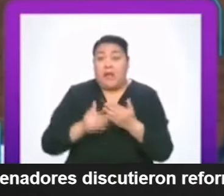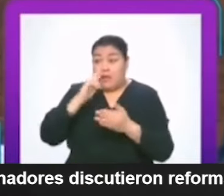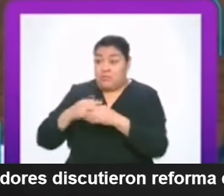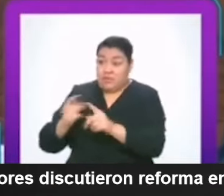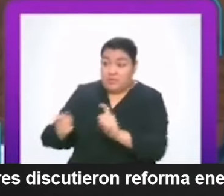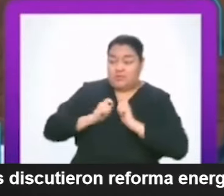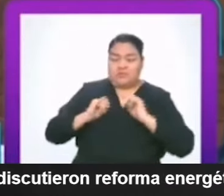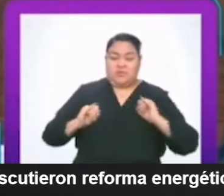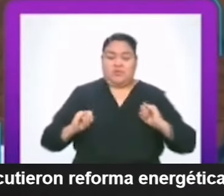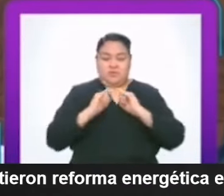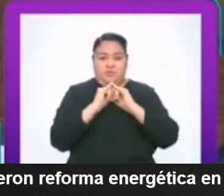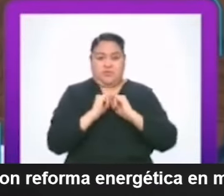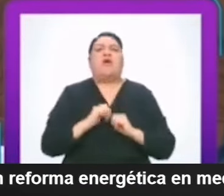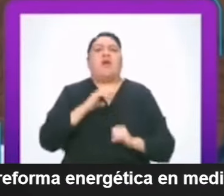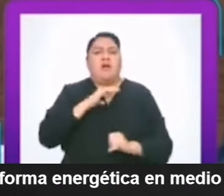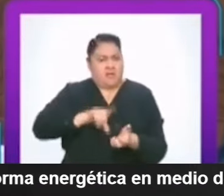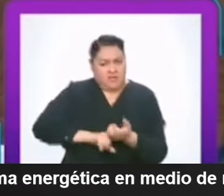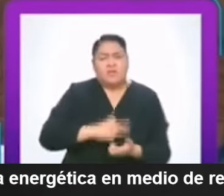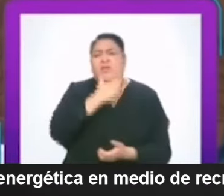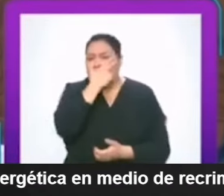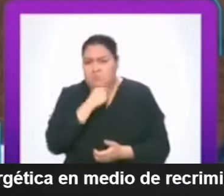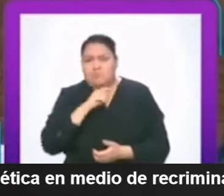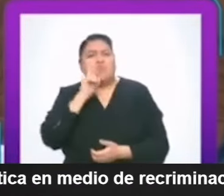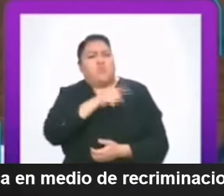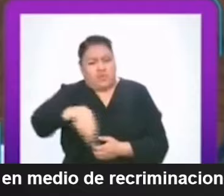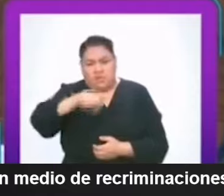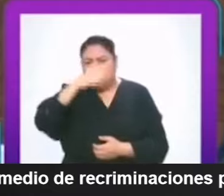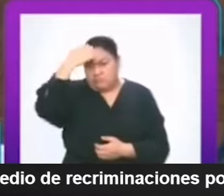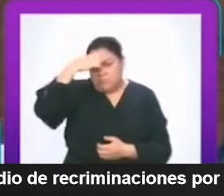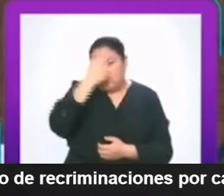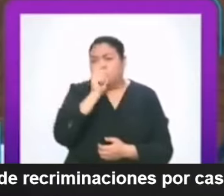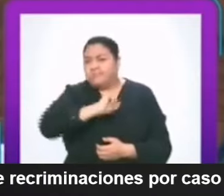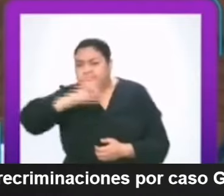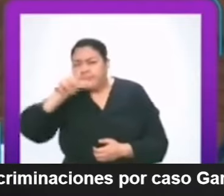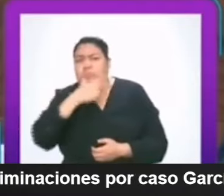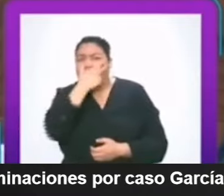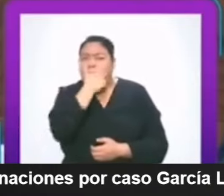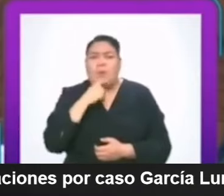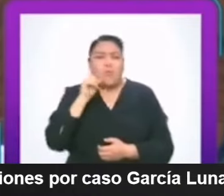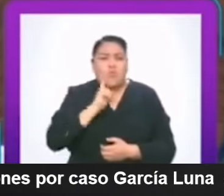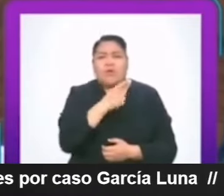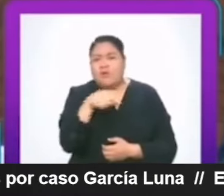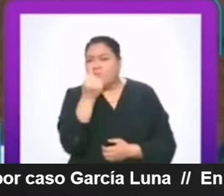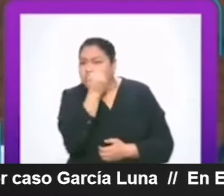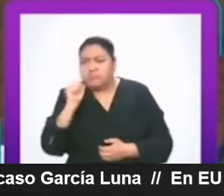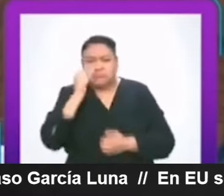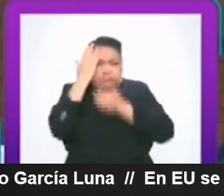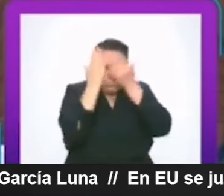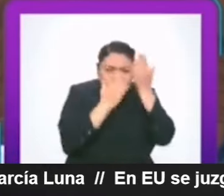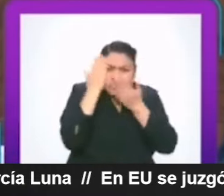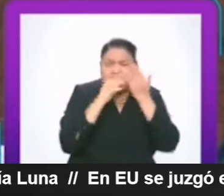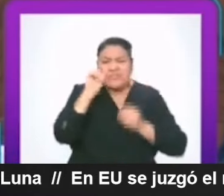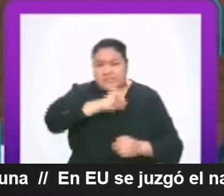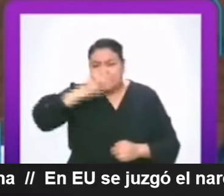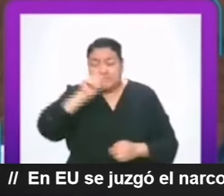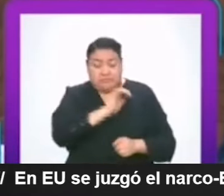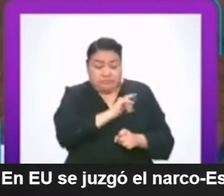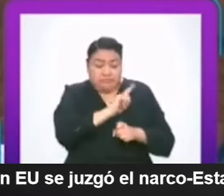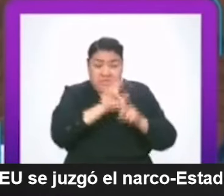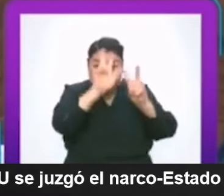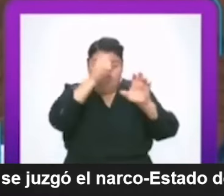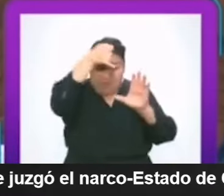INAI con hombres y mujeres valiosísimas, mujeres y hombres talentosísimos, profesionales y